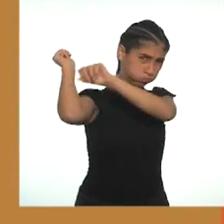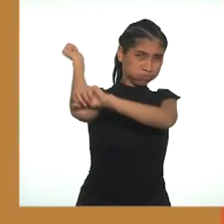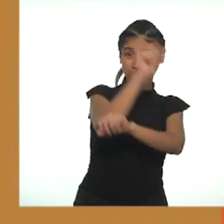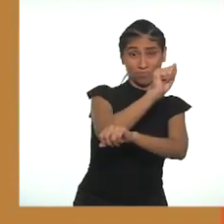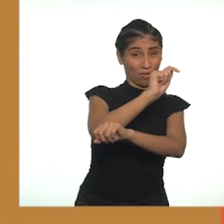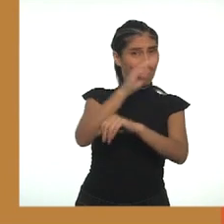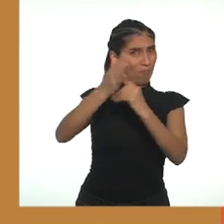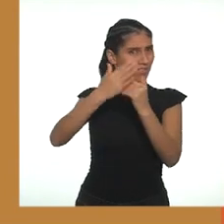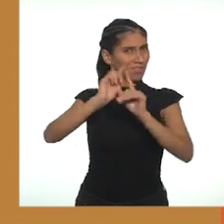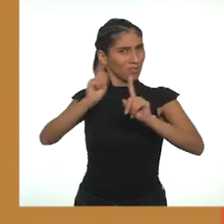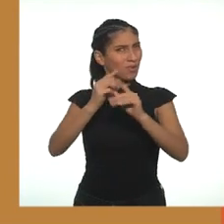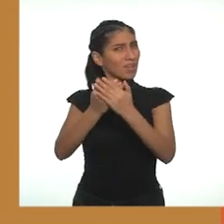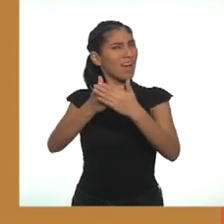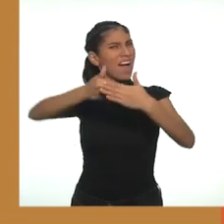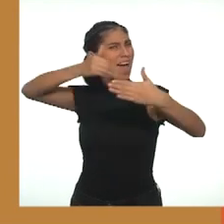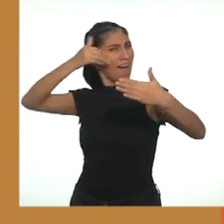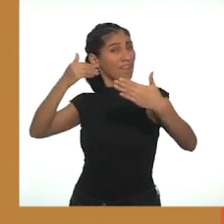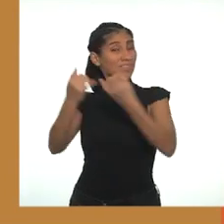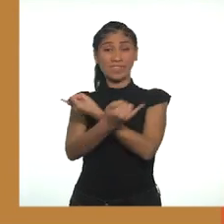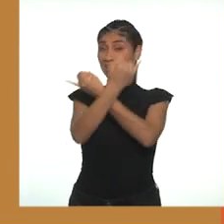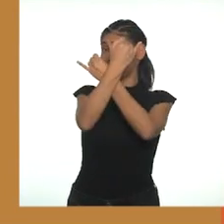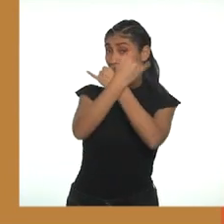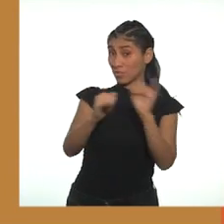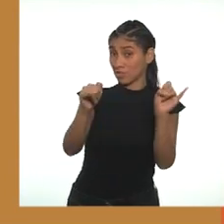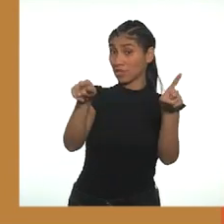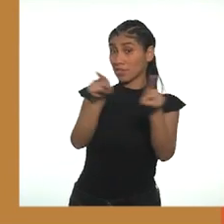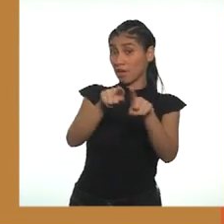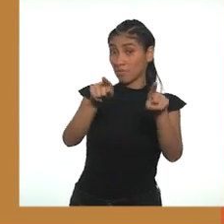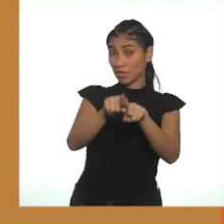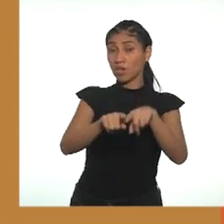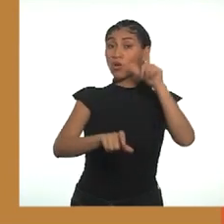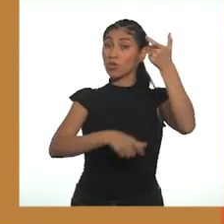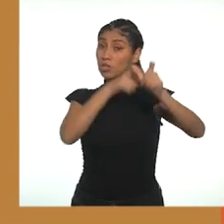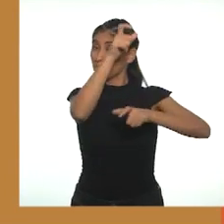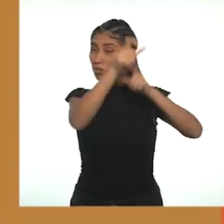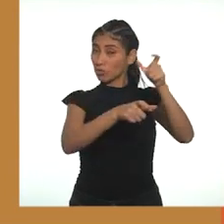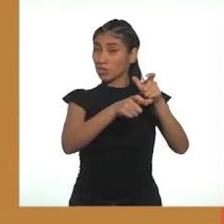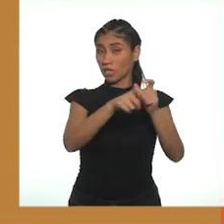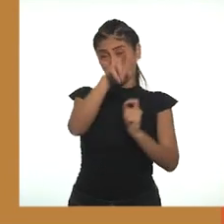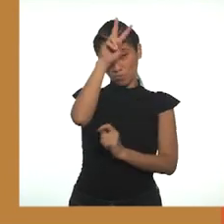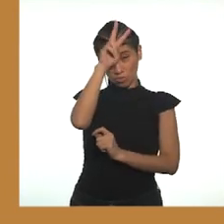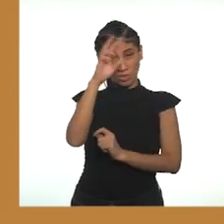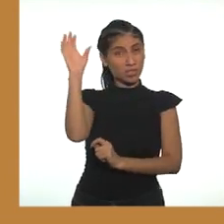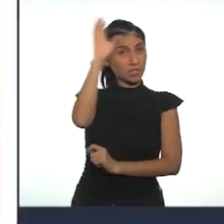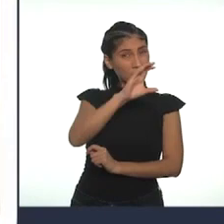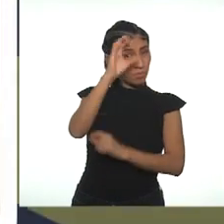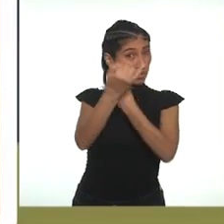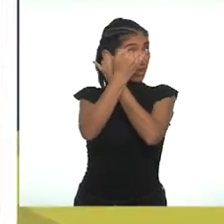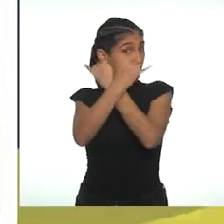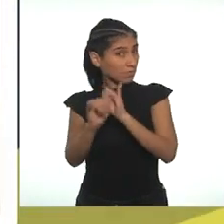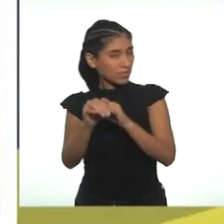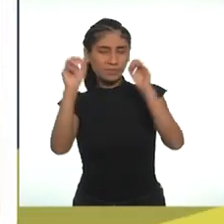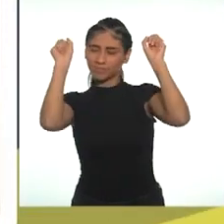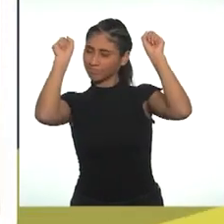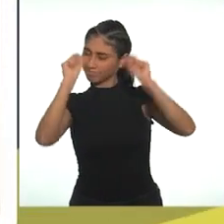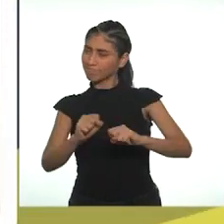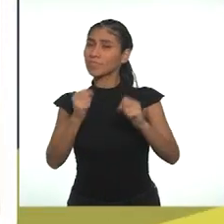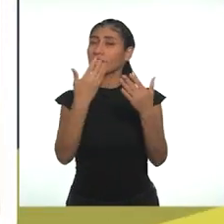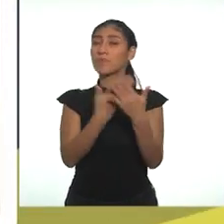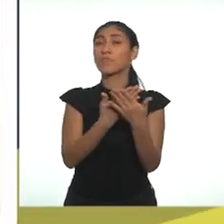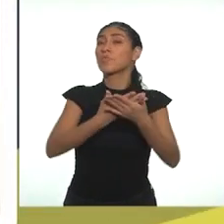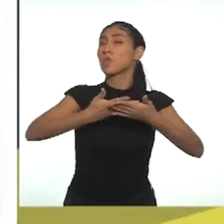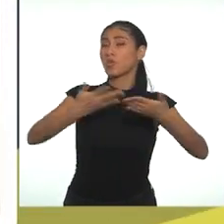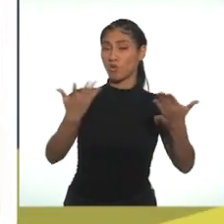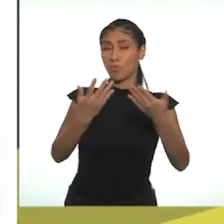Eso significa que antes de la independencia había algunos peruanos que estaban buscándola. Sí, eso es